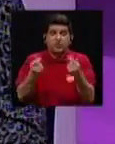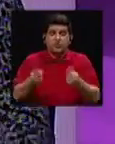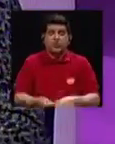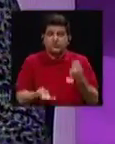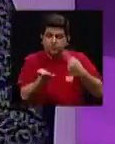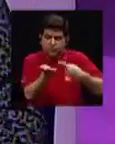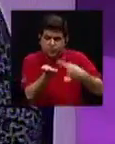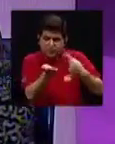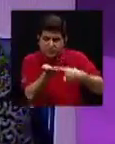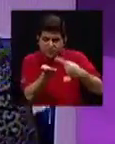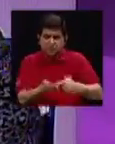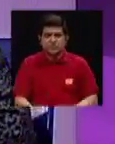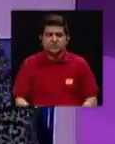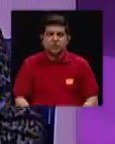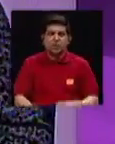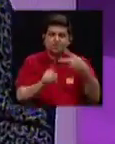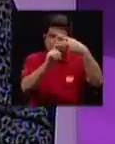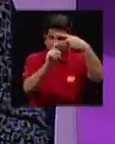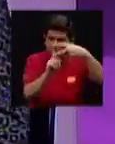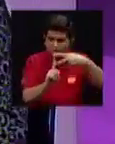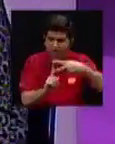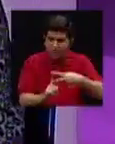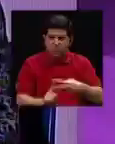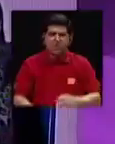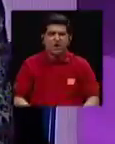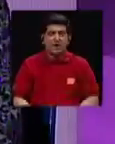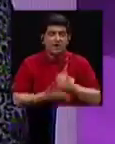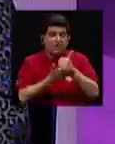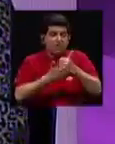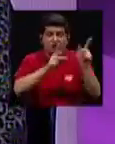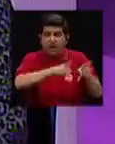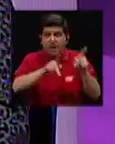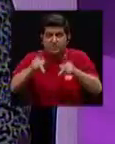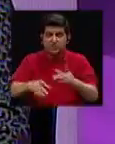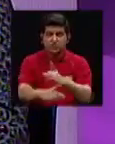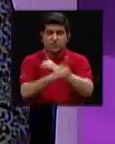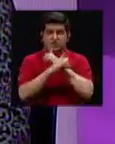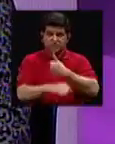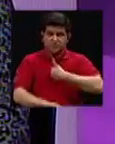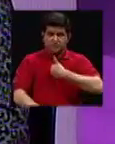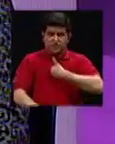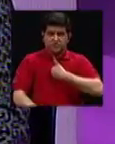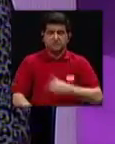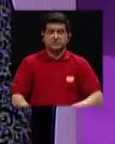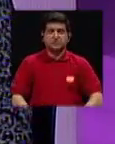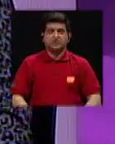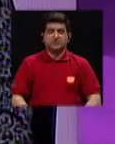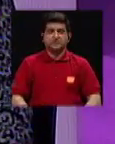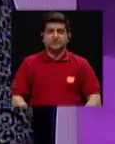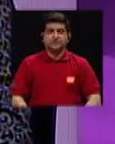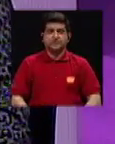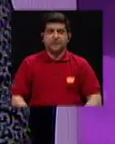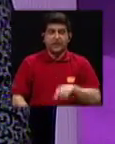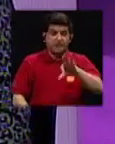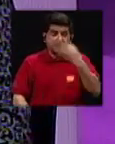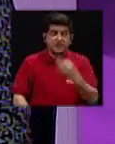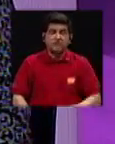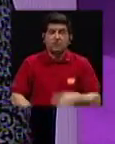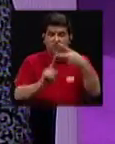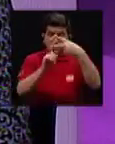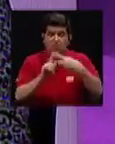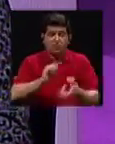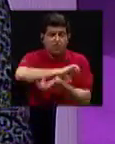retórica generar retóricas o sea crear vocabularios que la que le sirvan a la gente para defenderse y